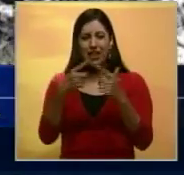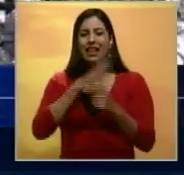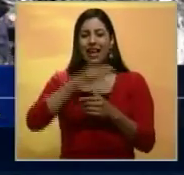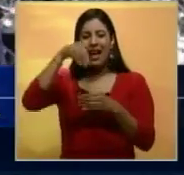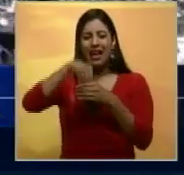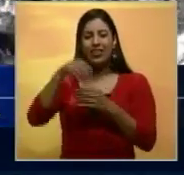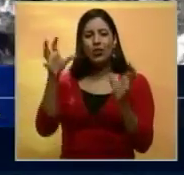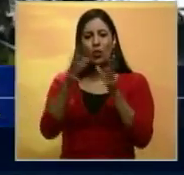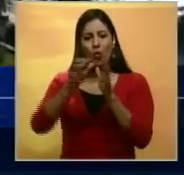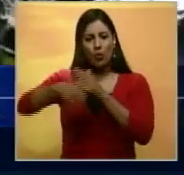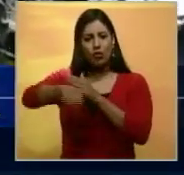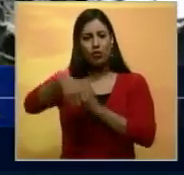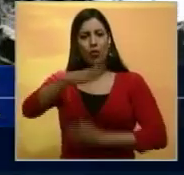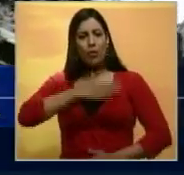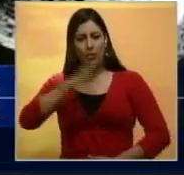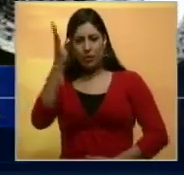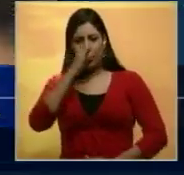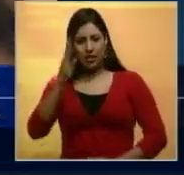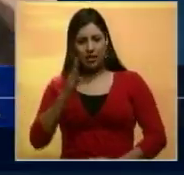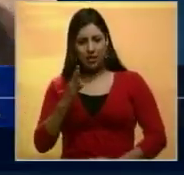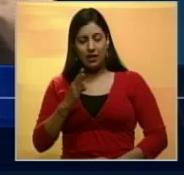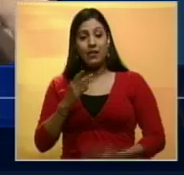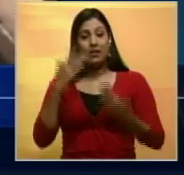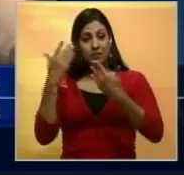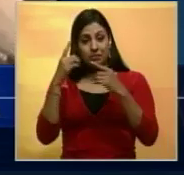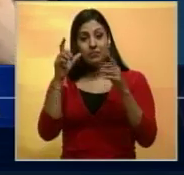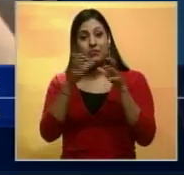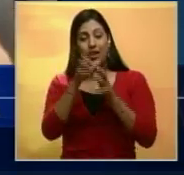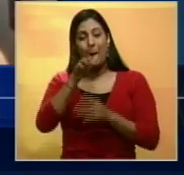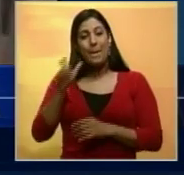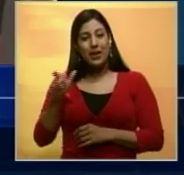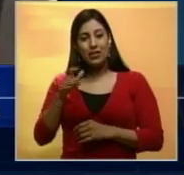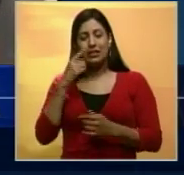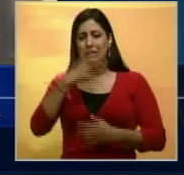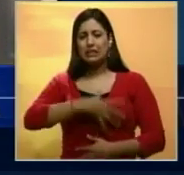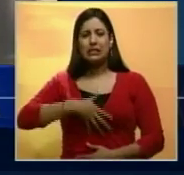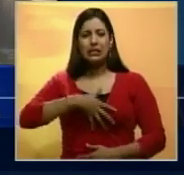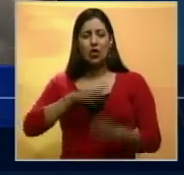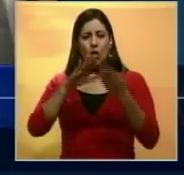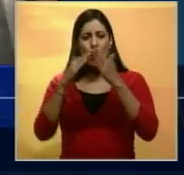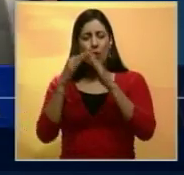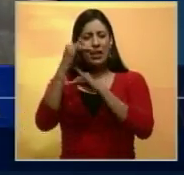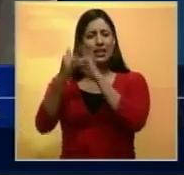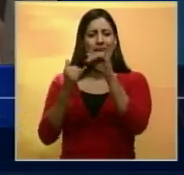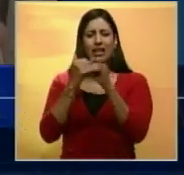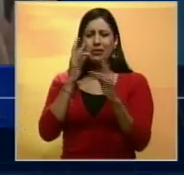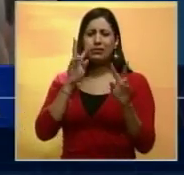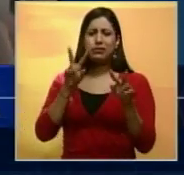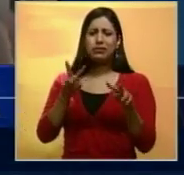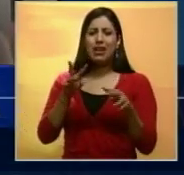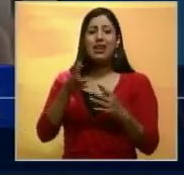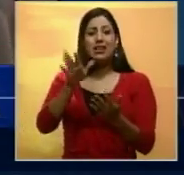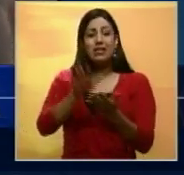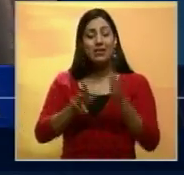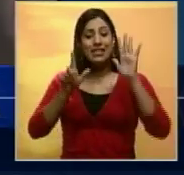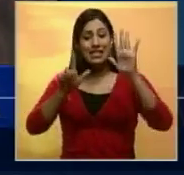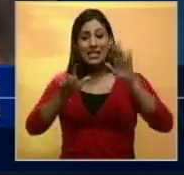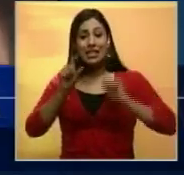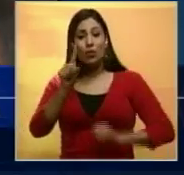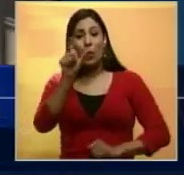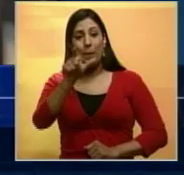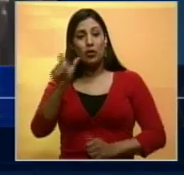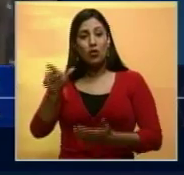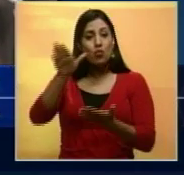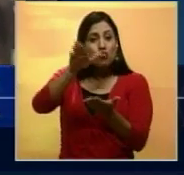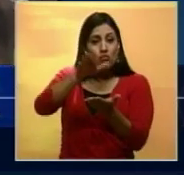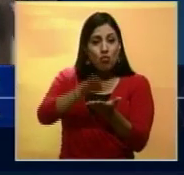a ese equipo de fútbol brasileño. El siniestro generó conmoción en la comunidad internacional. Dejó un saldo de 71